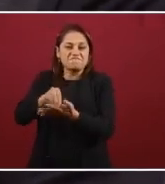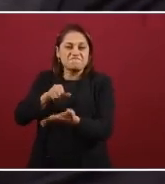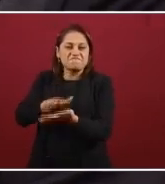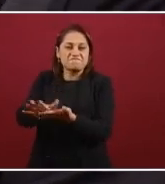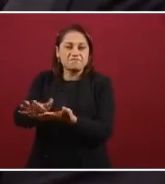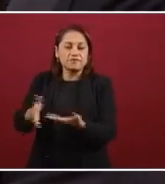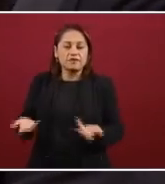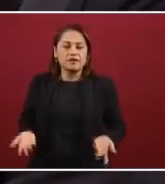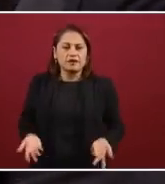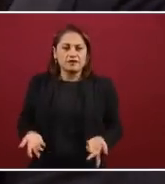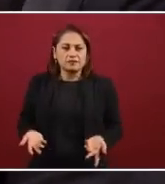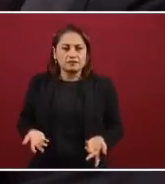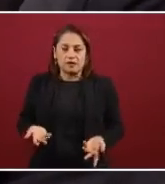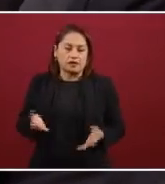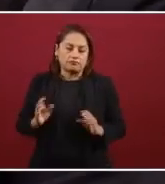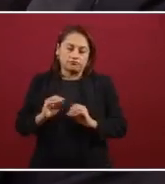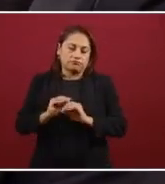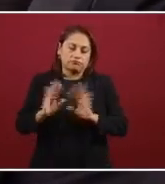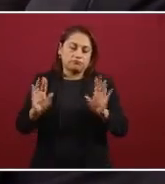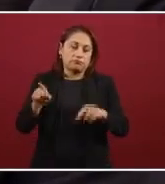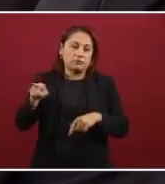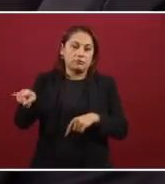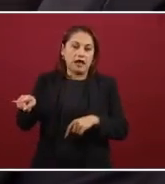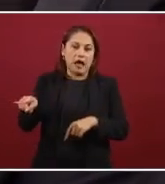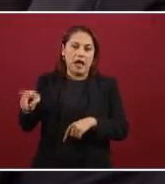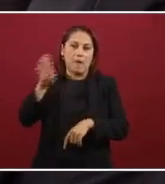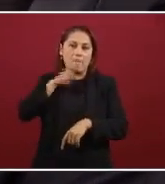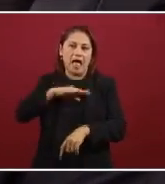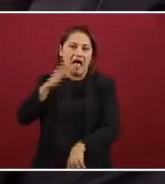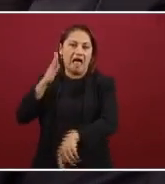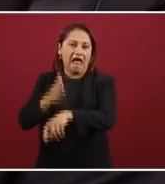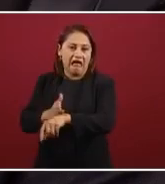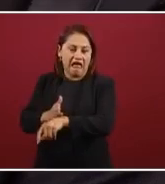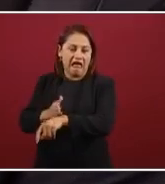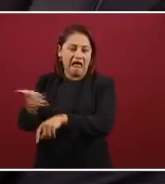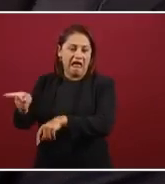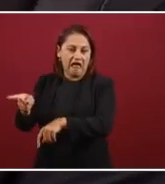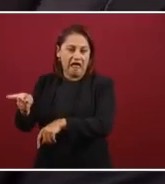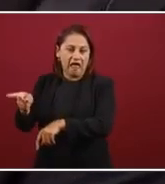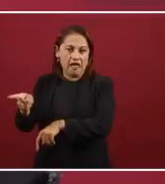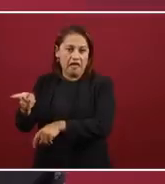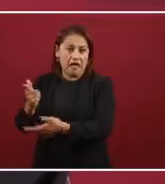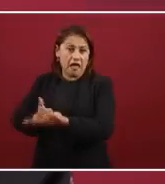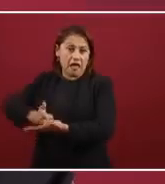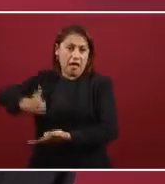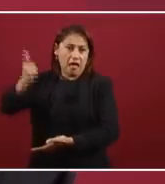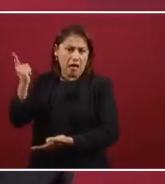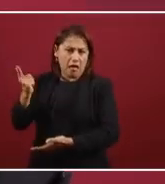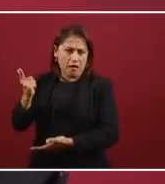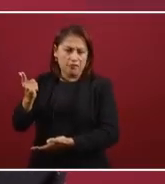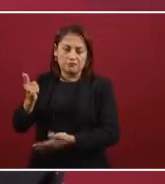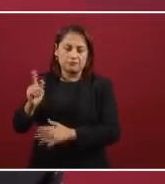delito, o sea, desde mi punto de vista, grave.